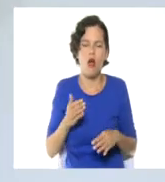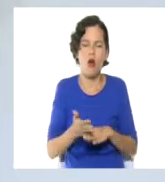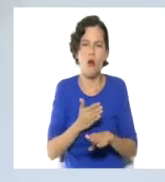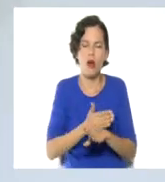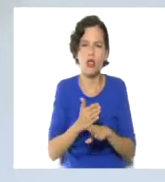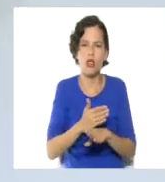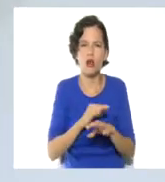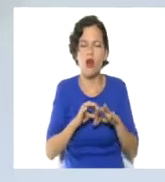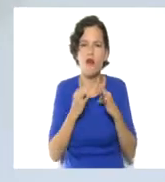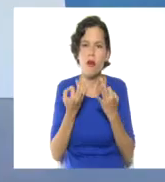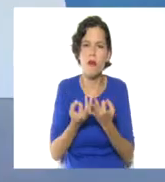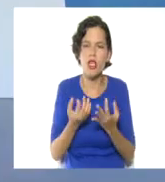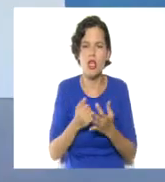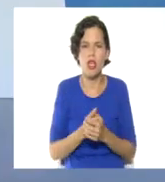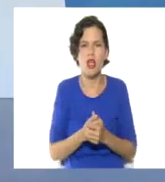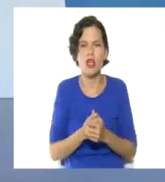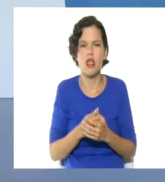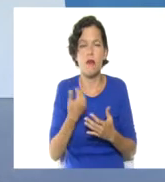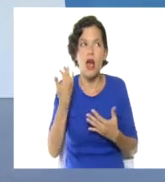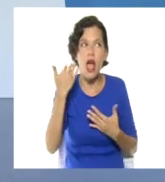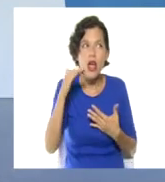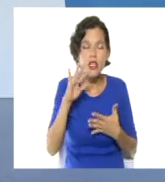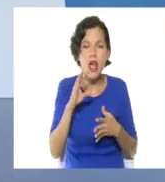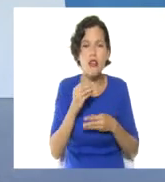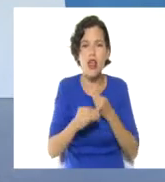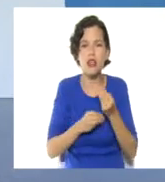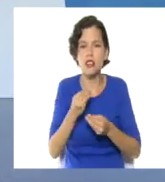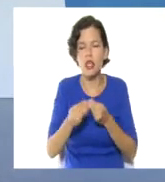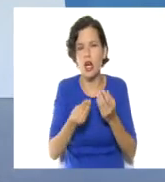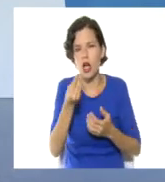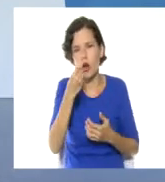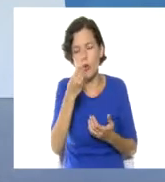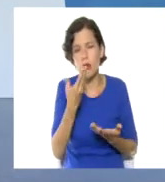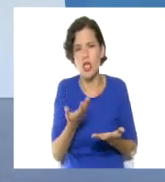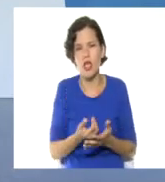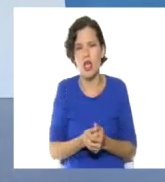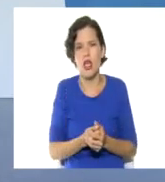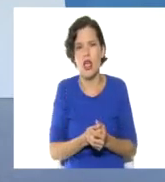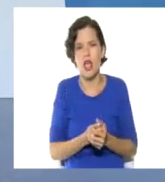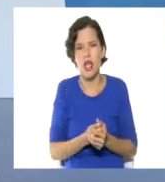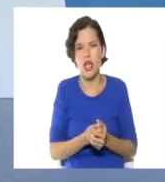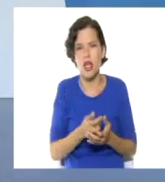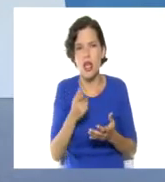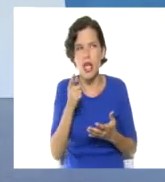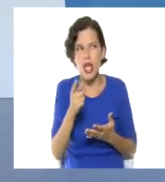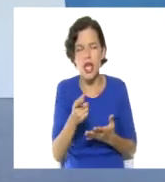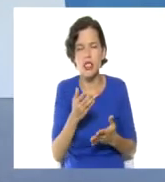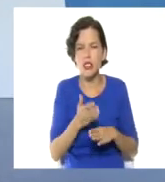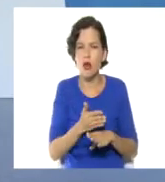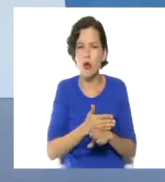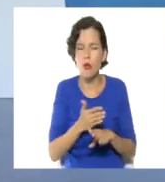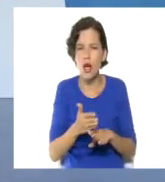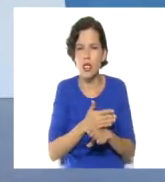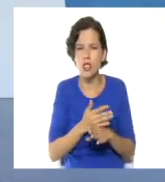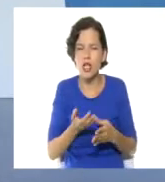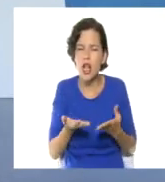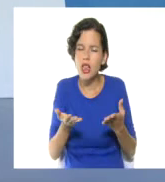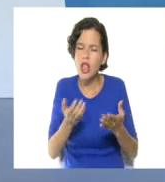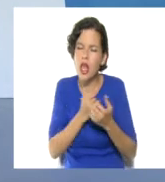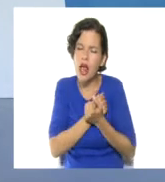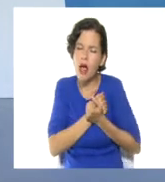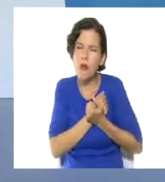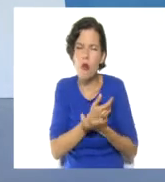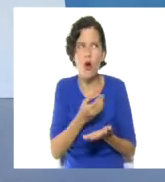familia. Y más allá de preparar las comidas, es como me lo acabas de comentar, es ese compartir, el dar amor,